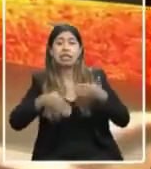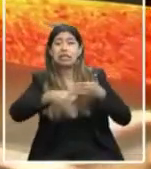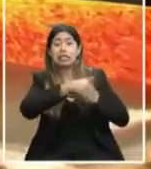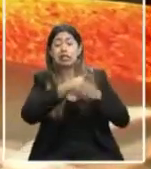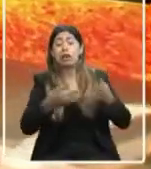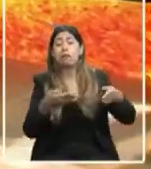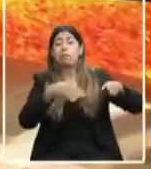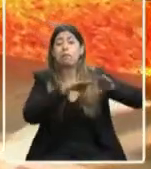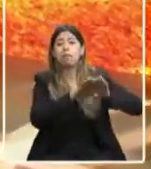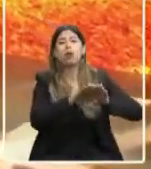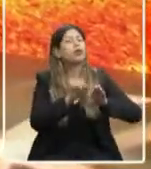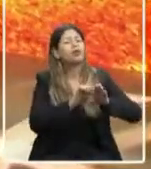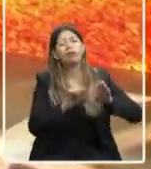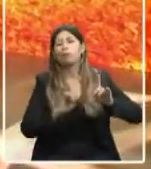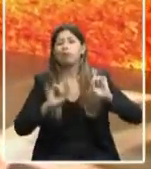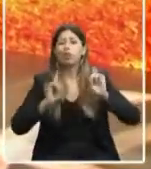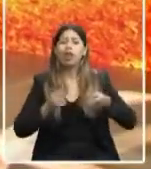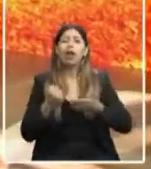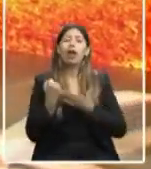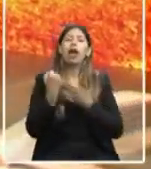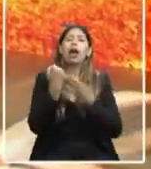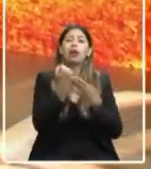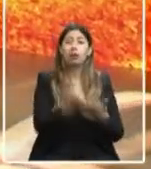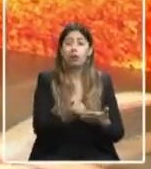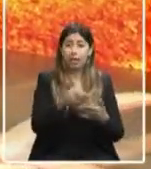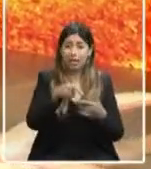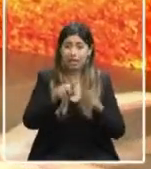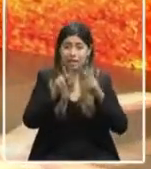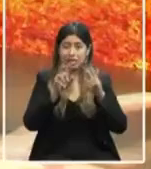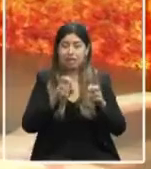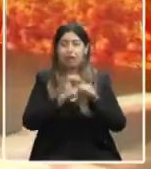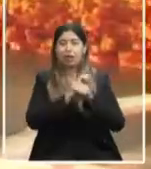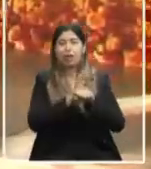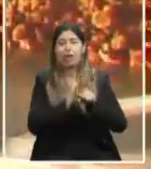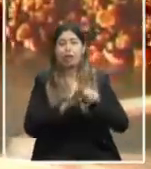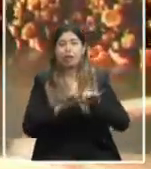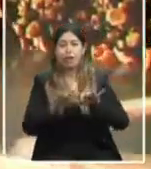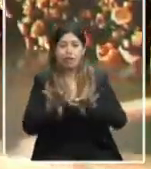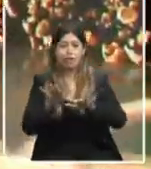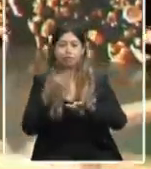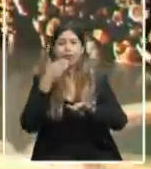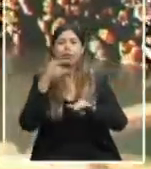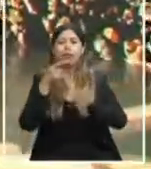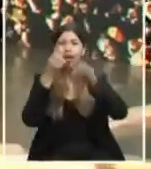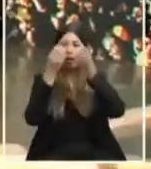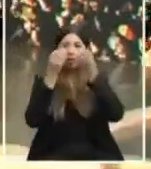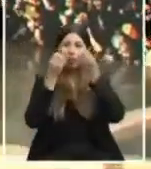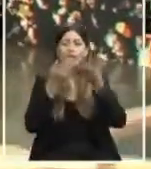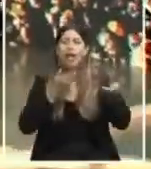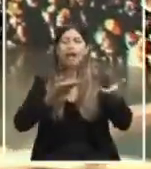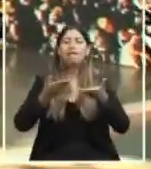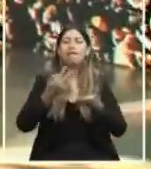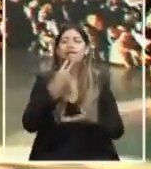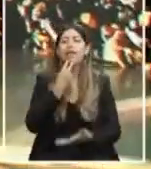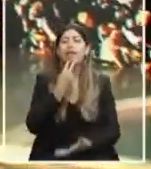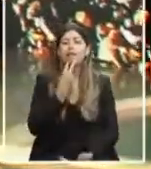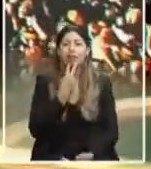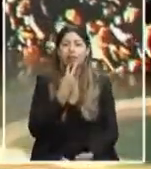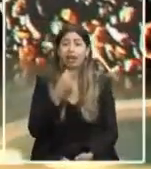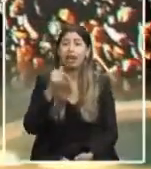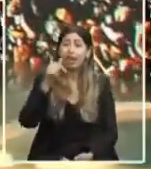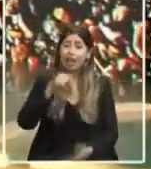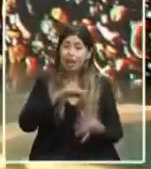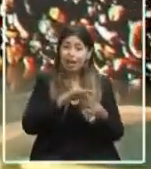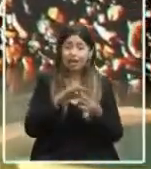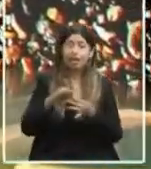debemos ir en ayuda. De eso se trata esta pandemia y de eso se trata también el aprender a convivir. Por eso en Congreso Futuro queremos